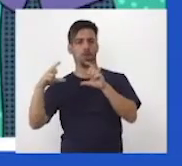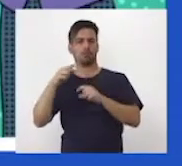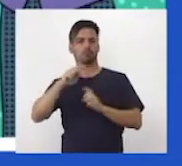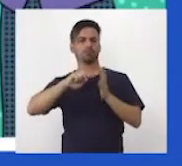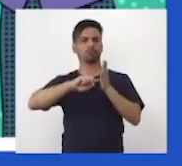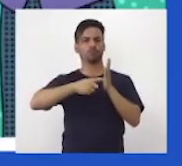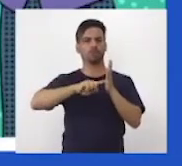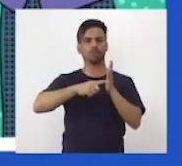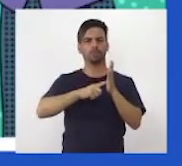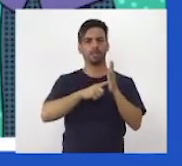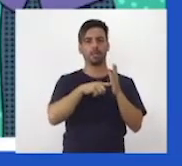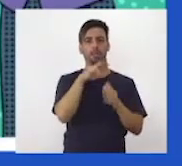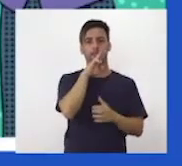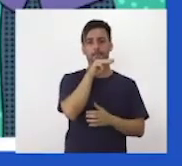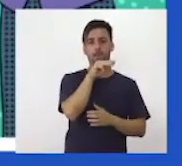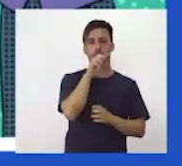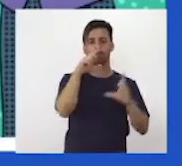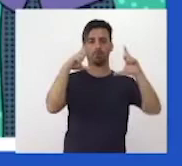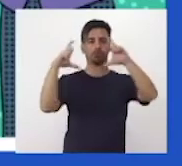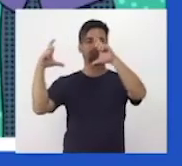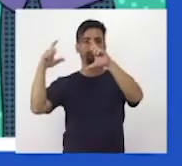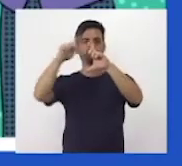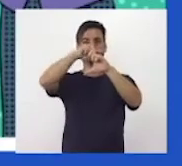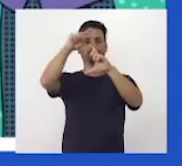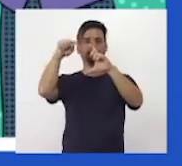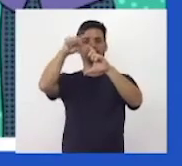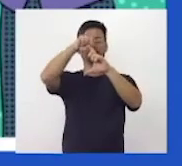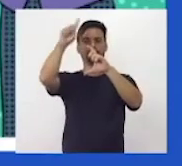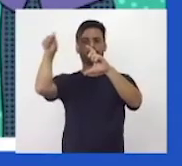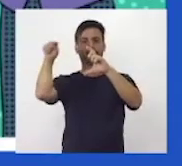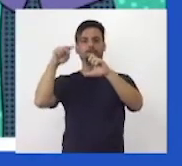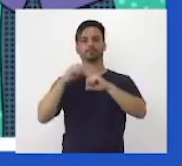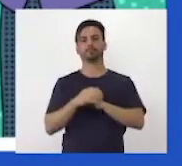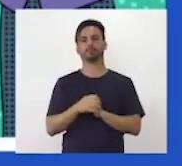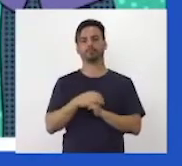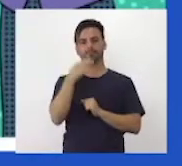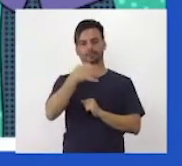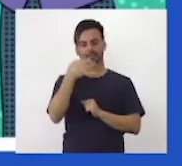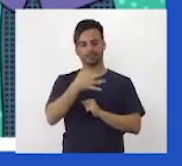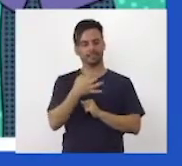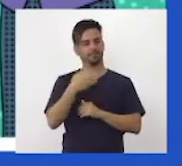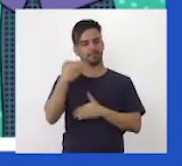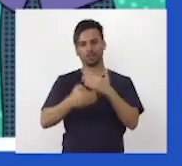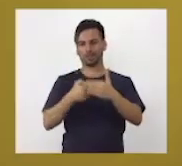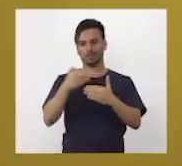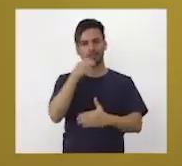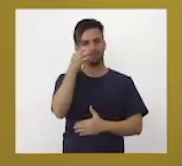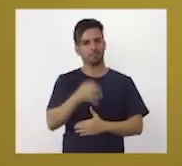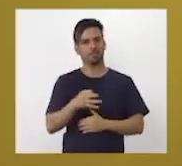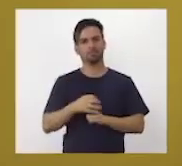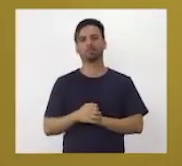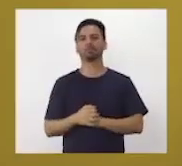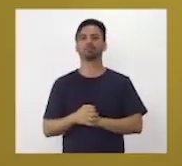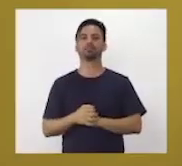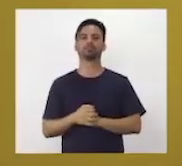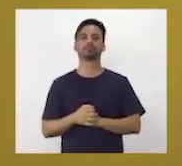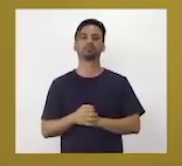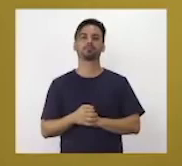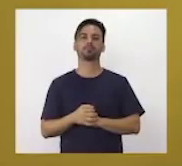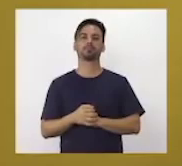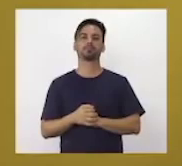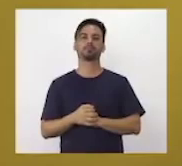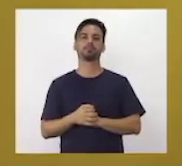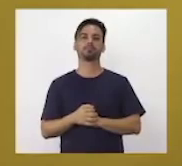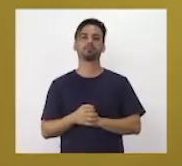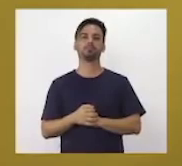se multiplica el monomio por cada uno de los términos del polinomio. Por supuesto, aplicando